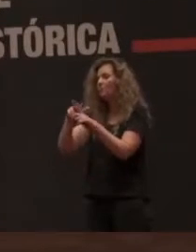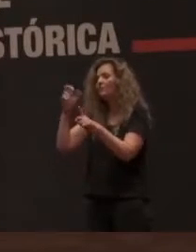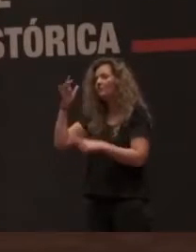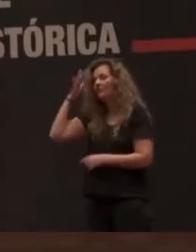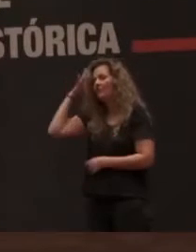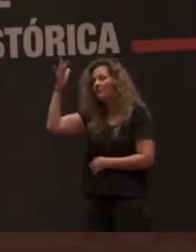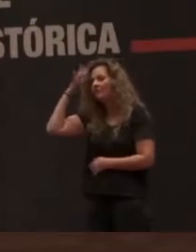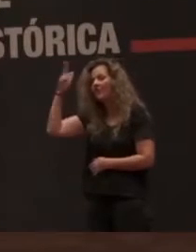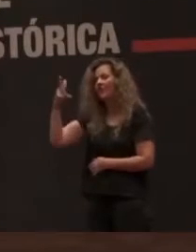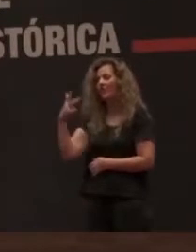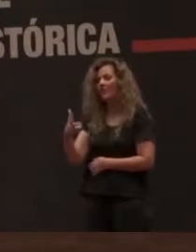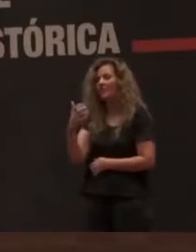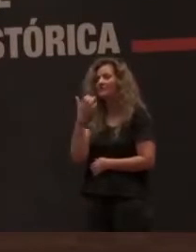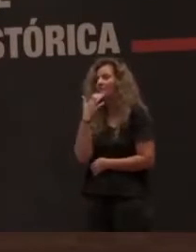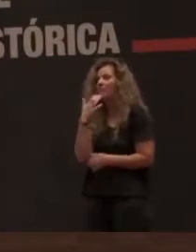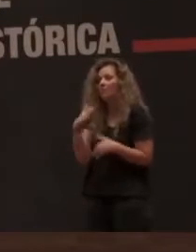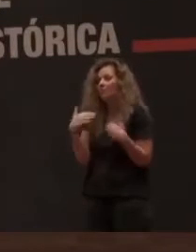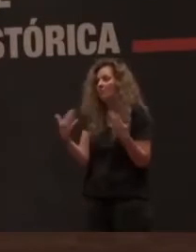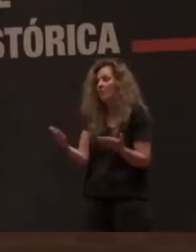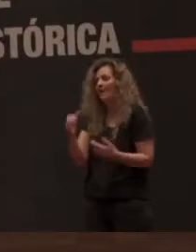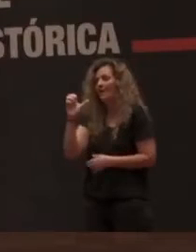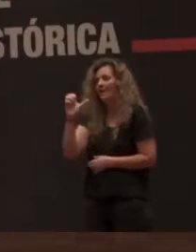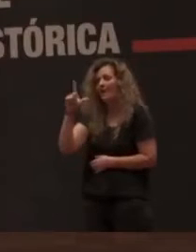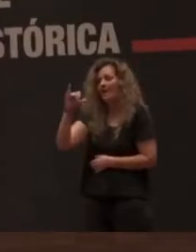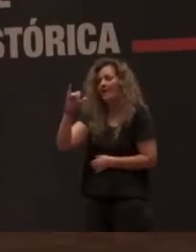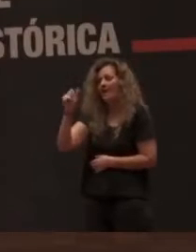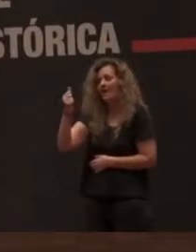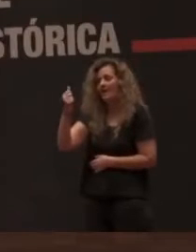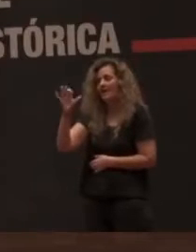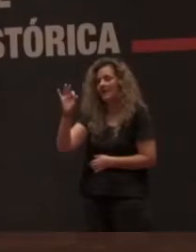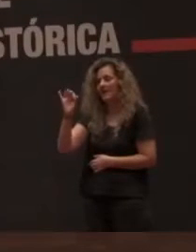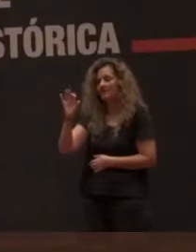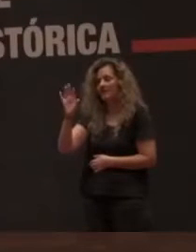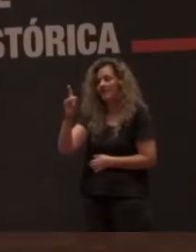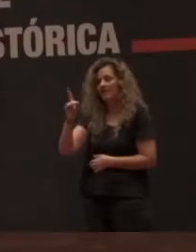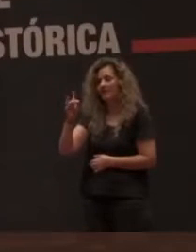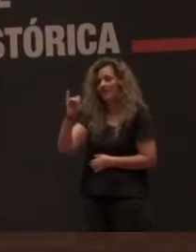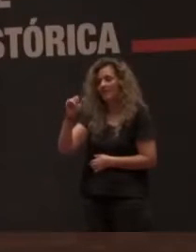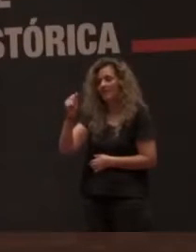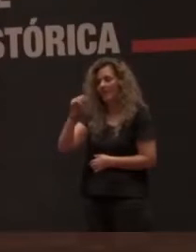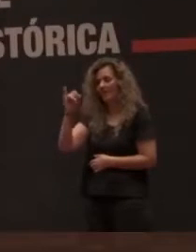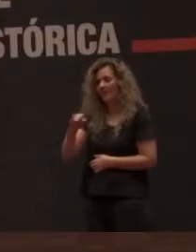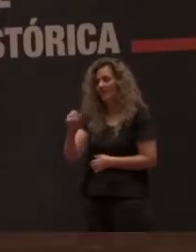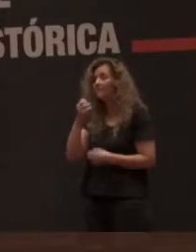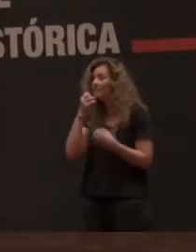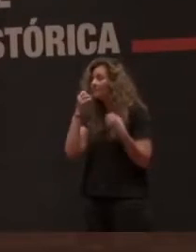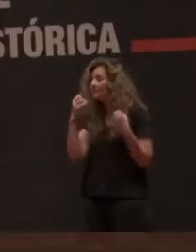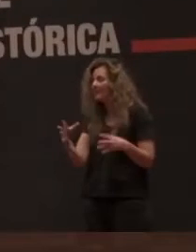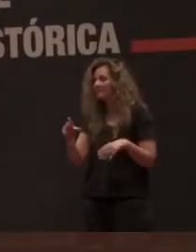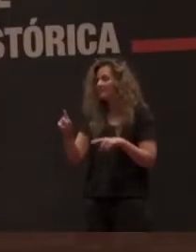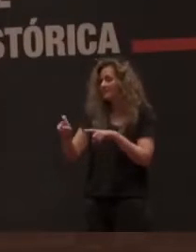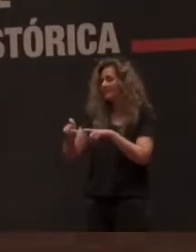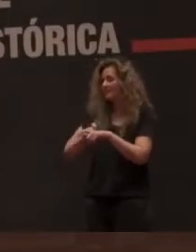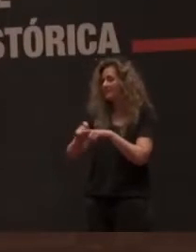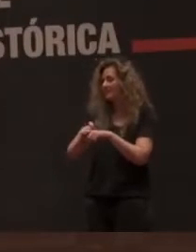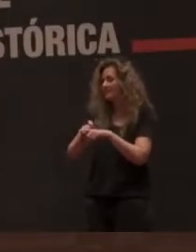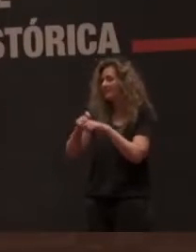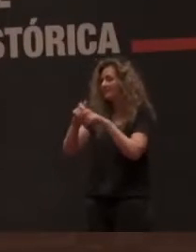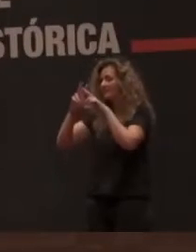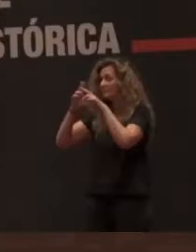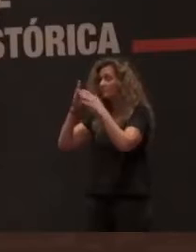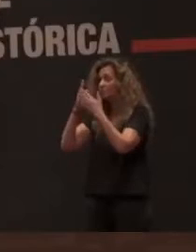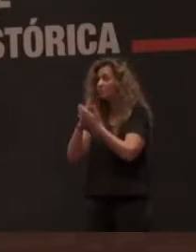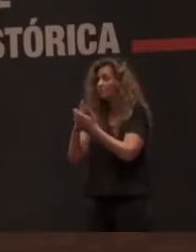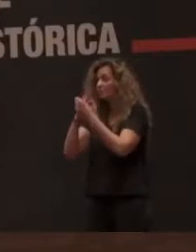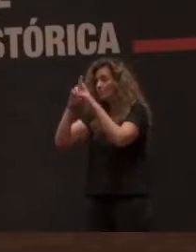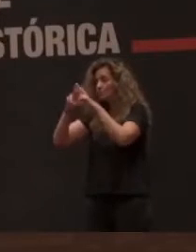la filosofía de derecho, por ejemplo, Elías Díaz. Bien, este tipo de estudios era